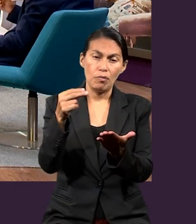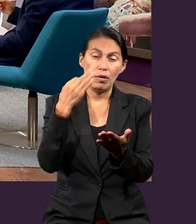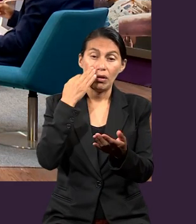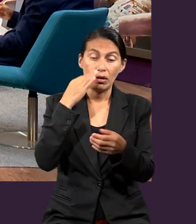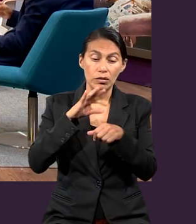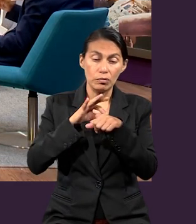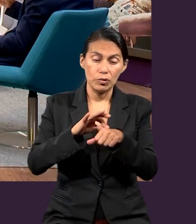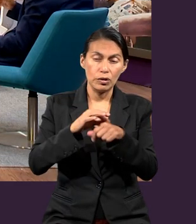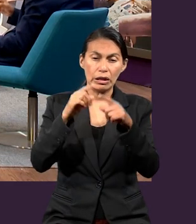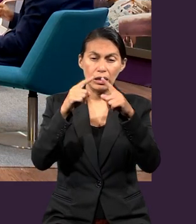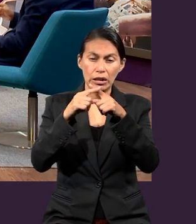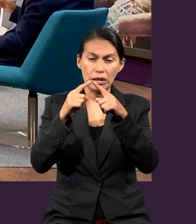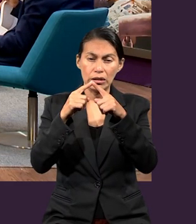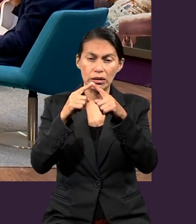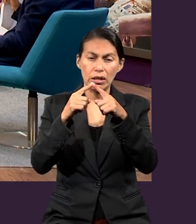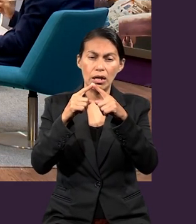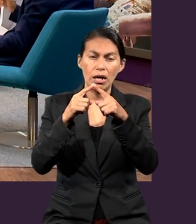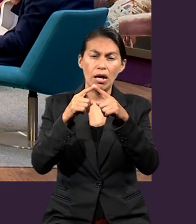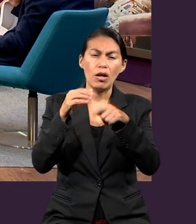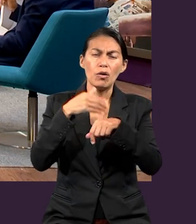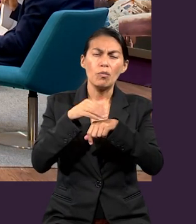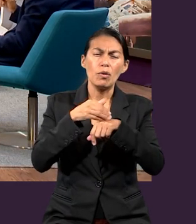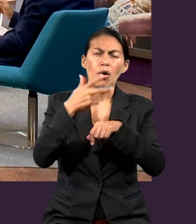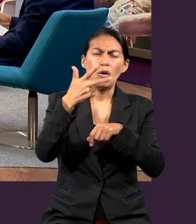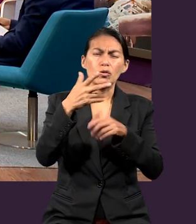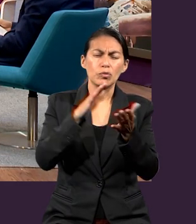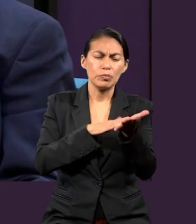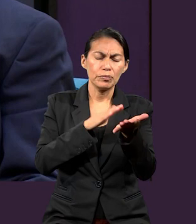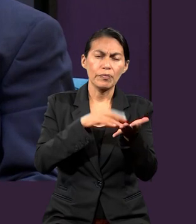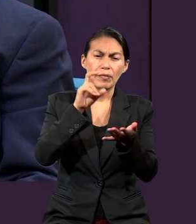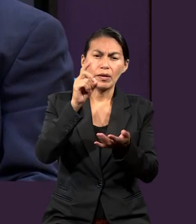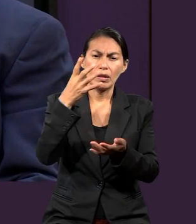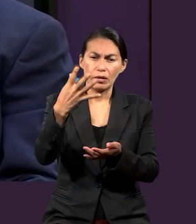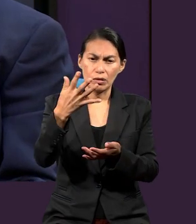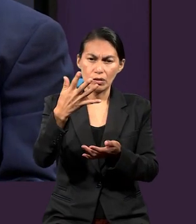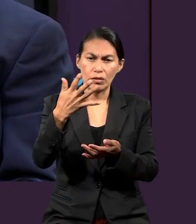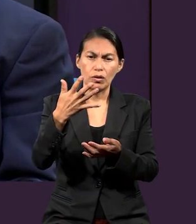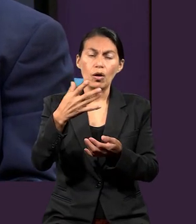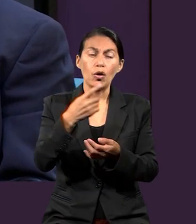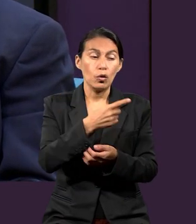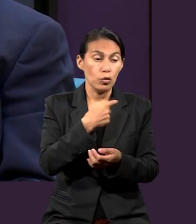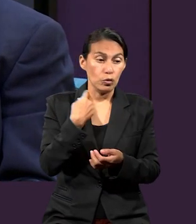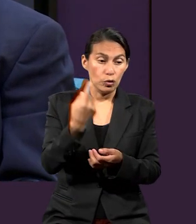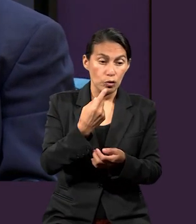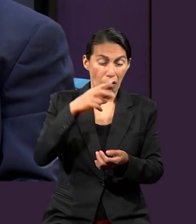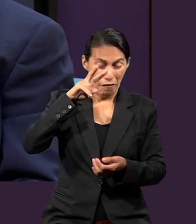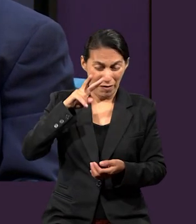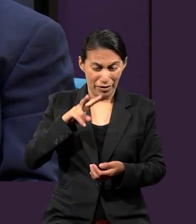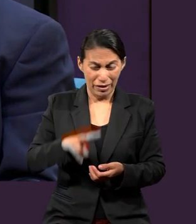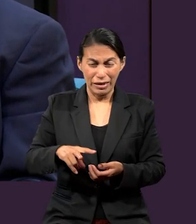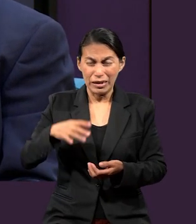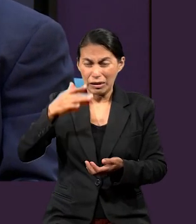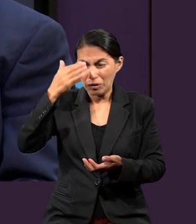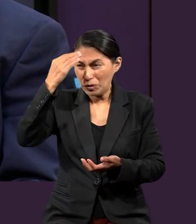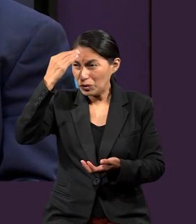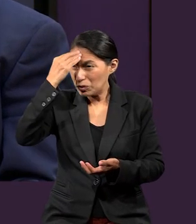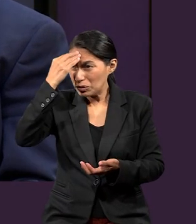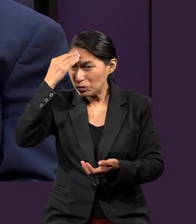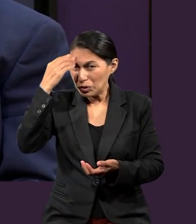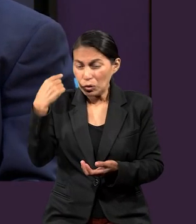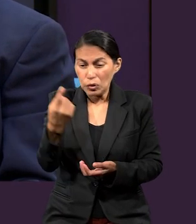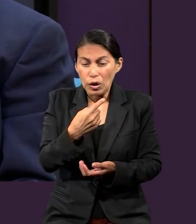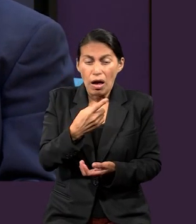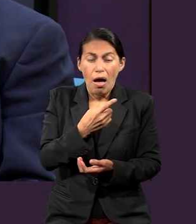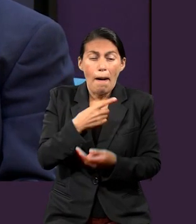Testimonios para la Iglesia, el tomo 8, página 35, que dice Nosotros que conocemos la verdad, debemos